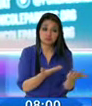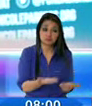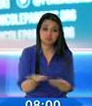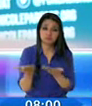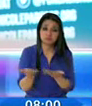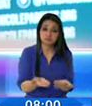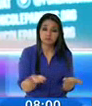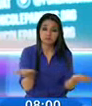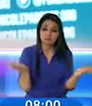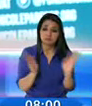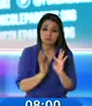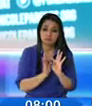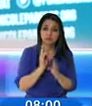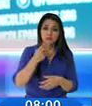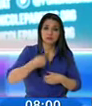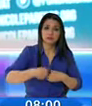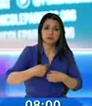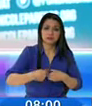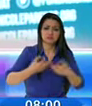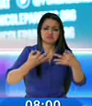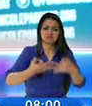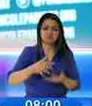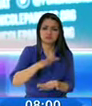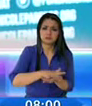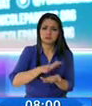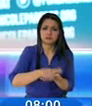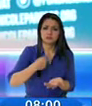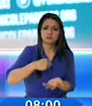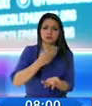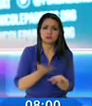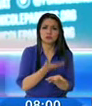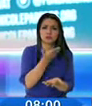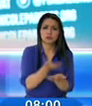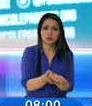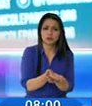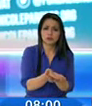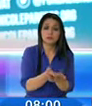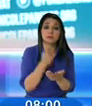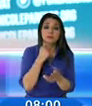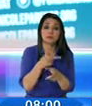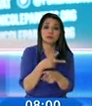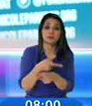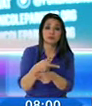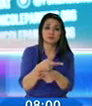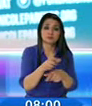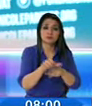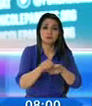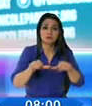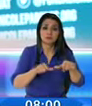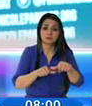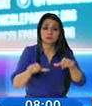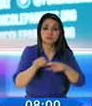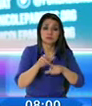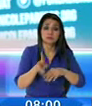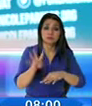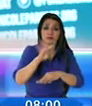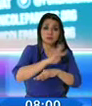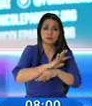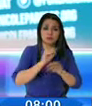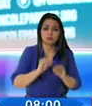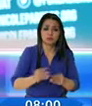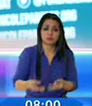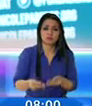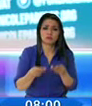acompañan, ténganlo por seguro que lo vamos a plantear inmediatamente para que el Consejo de Administración de la Legislatura